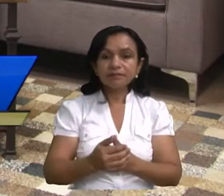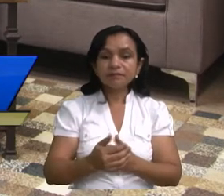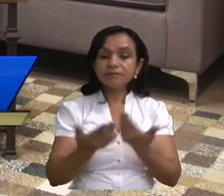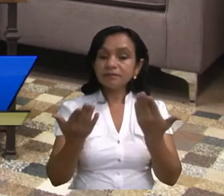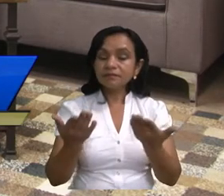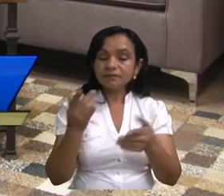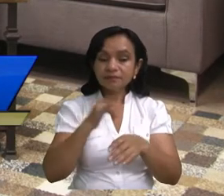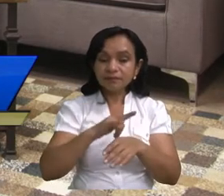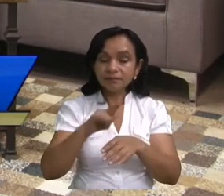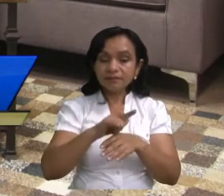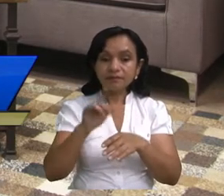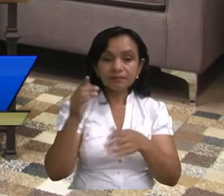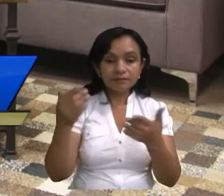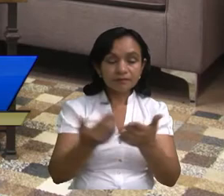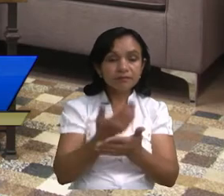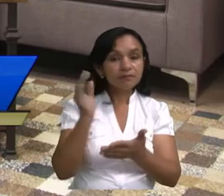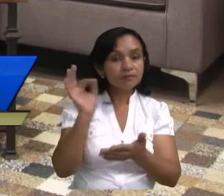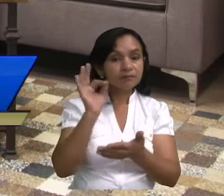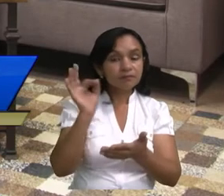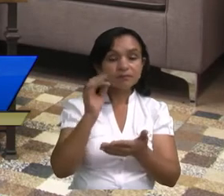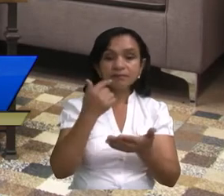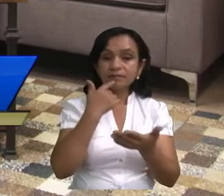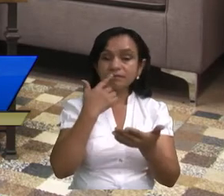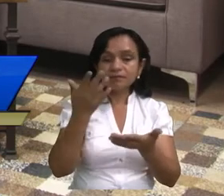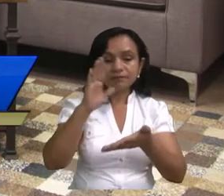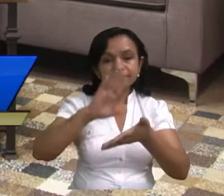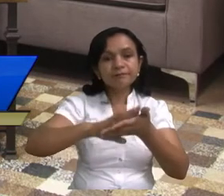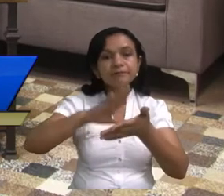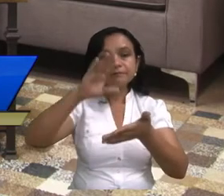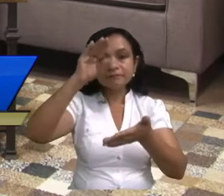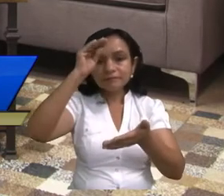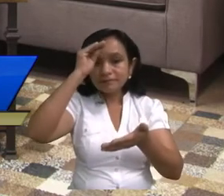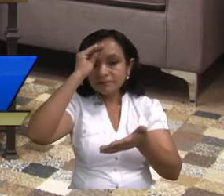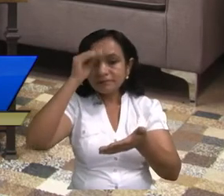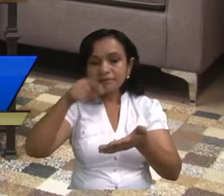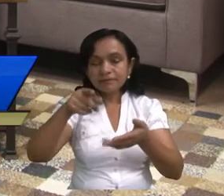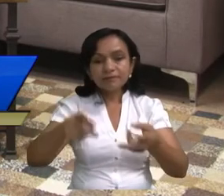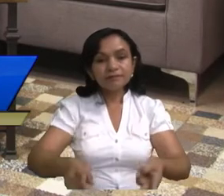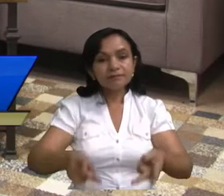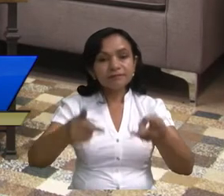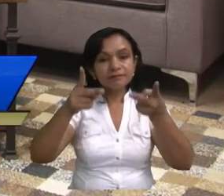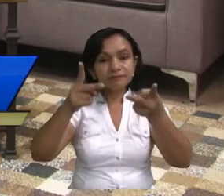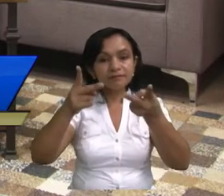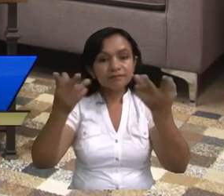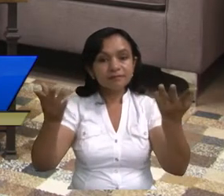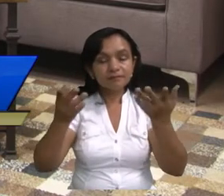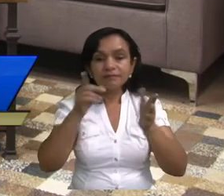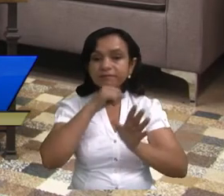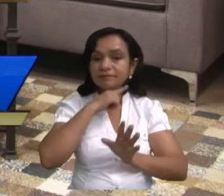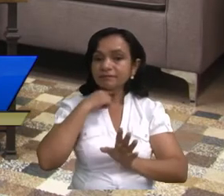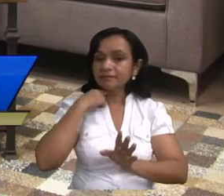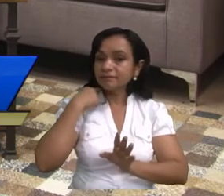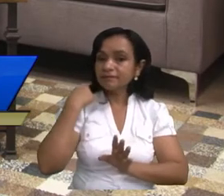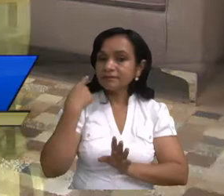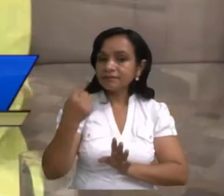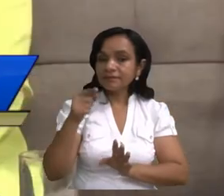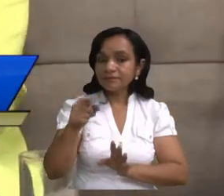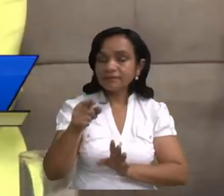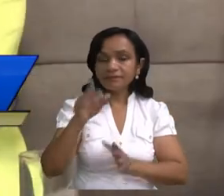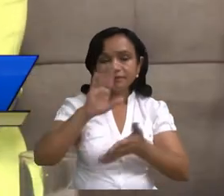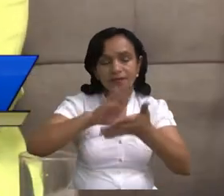buscando las estrategias y aplicarlas para el aprendizaje para la vida y que el estudiante efectivamente